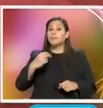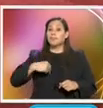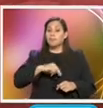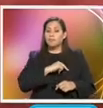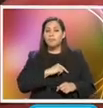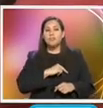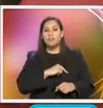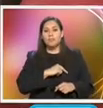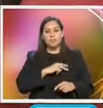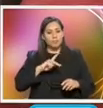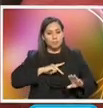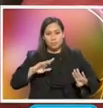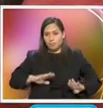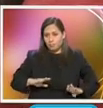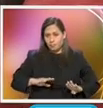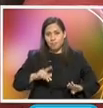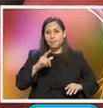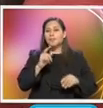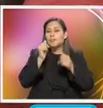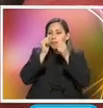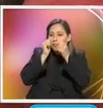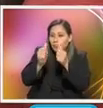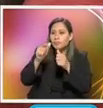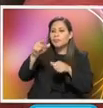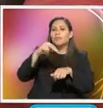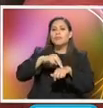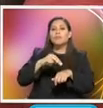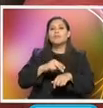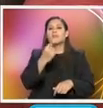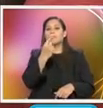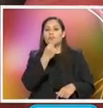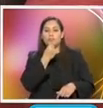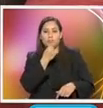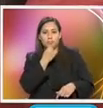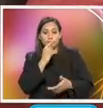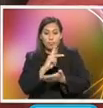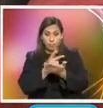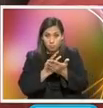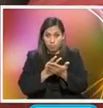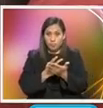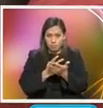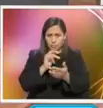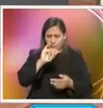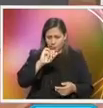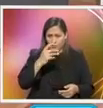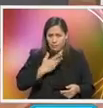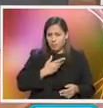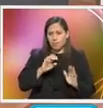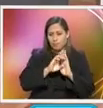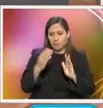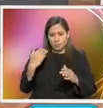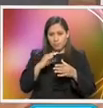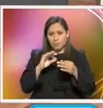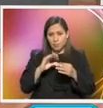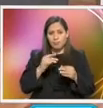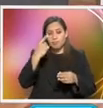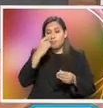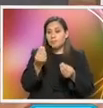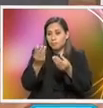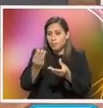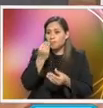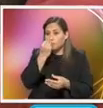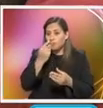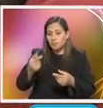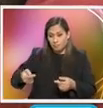una característica en el modelo de atención de Nutre un Niño, que además de los programas activos, es decir, como te decía, para la nutrición,